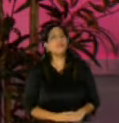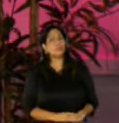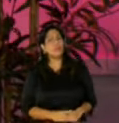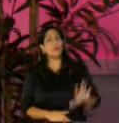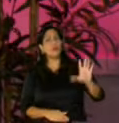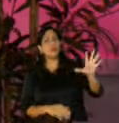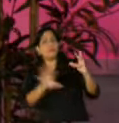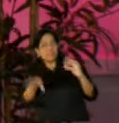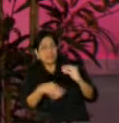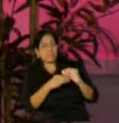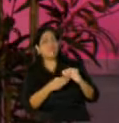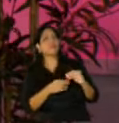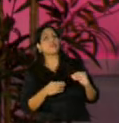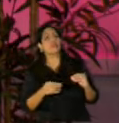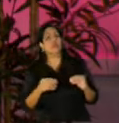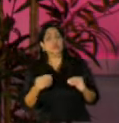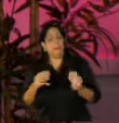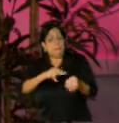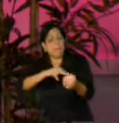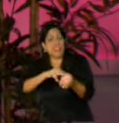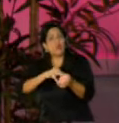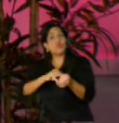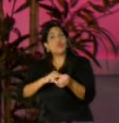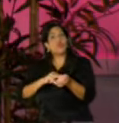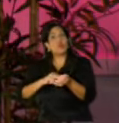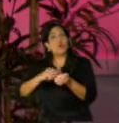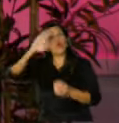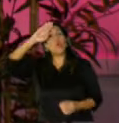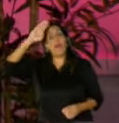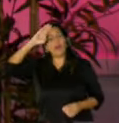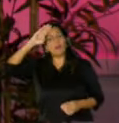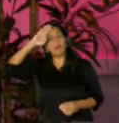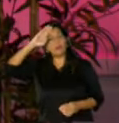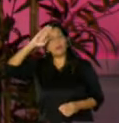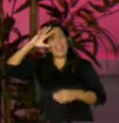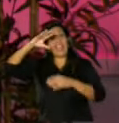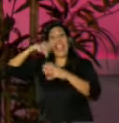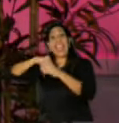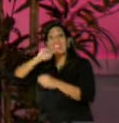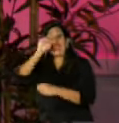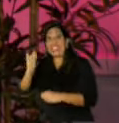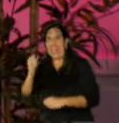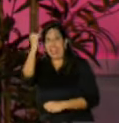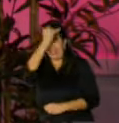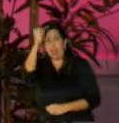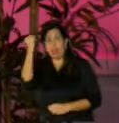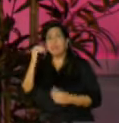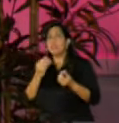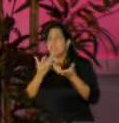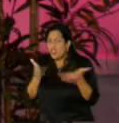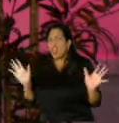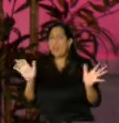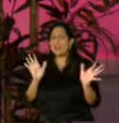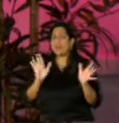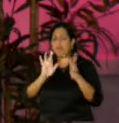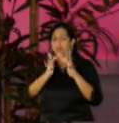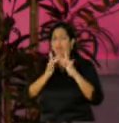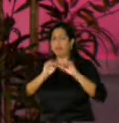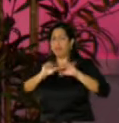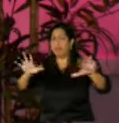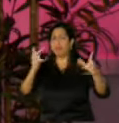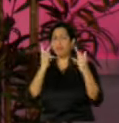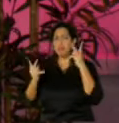métodos o los tratamientos que implementaron médicos cubanos en Italia. Se habla, por ejemplo, del interferón, y hay varias publicaciones en las redes sociales que